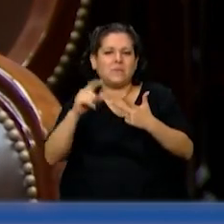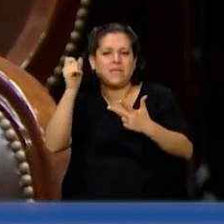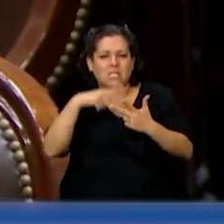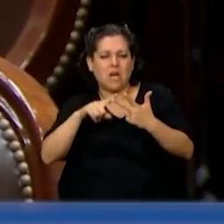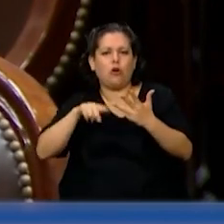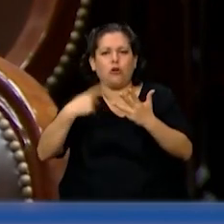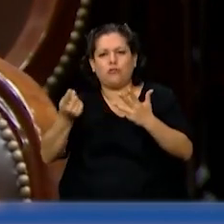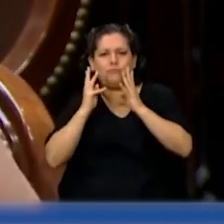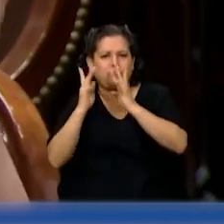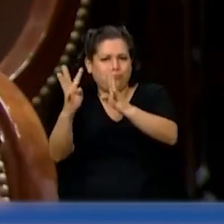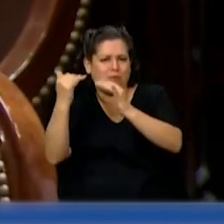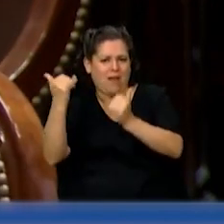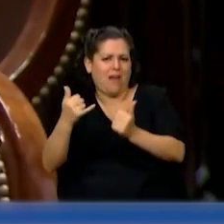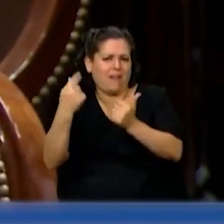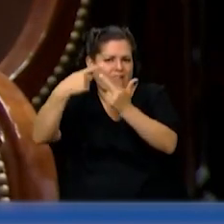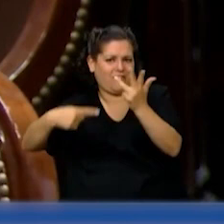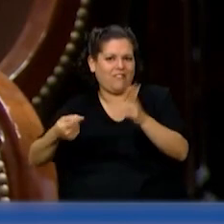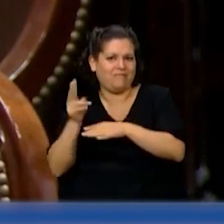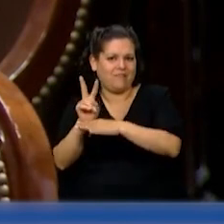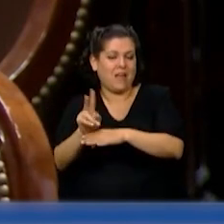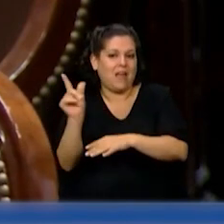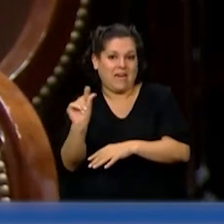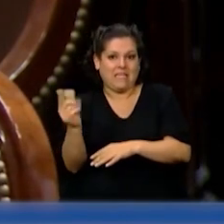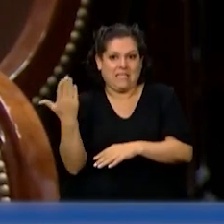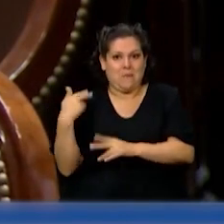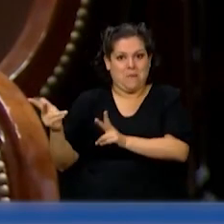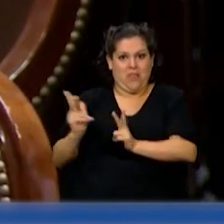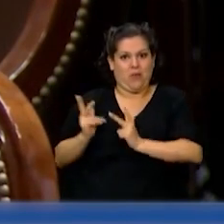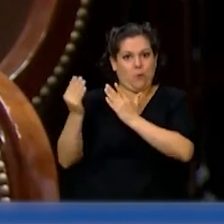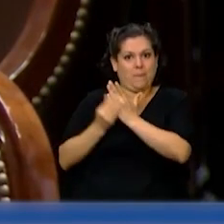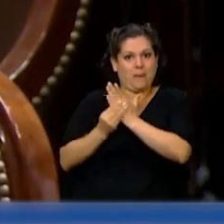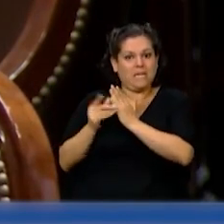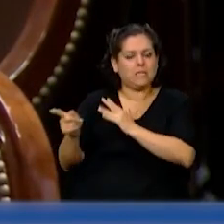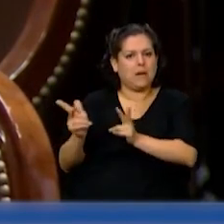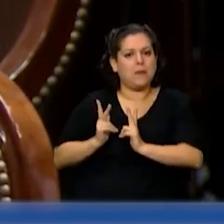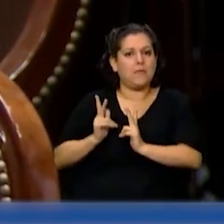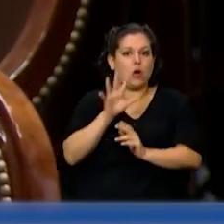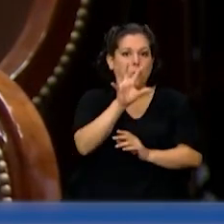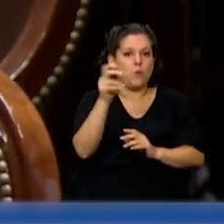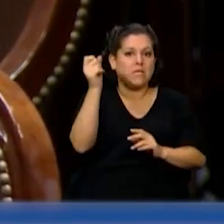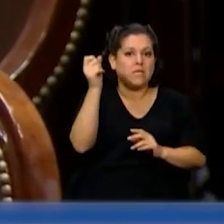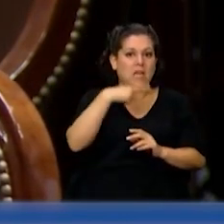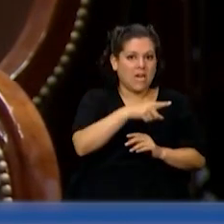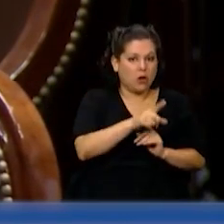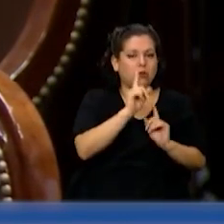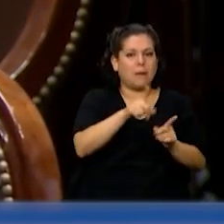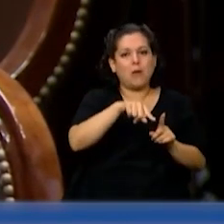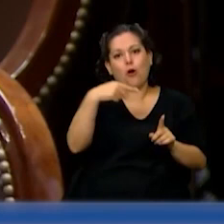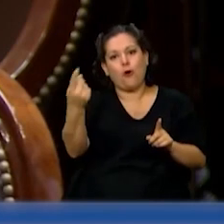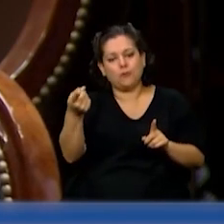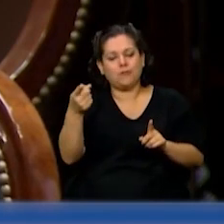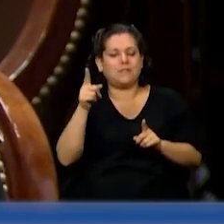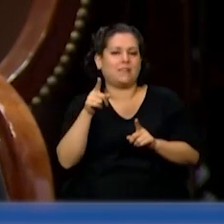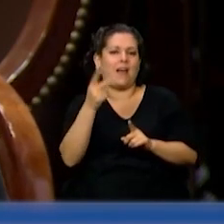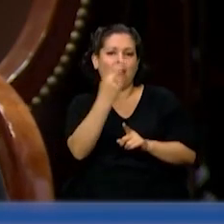Impenetrable. Y acá me decía la ministra hace un ratito que la provincia, con la aprobación también de esta ley,